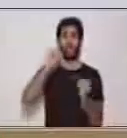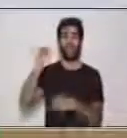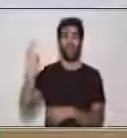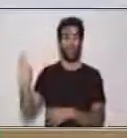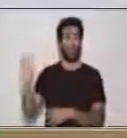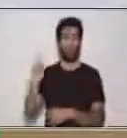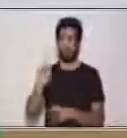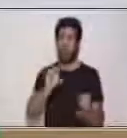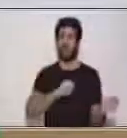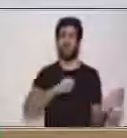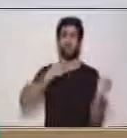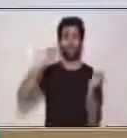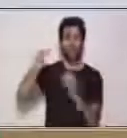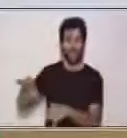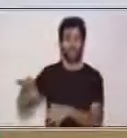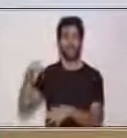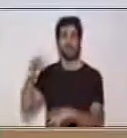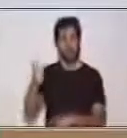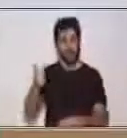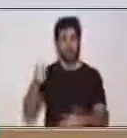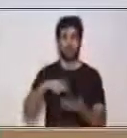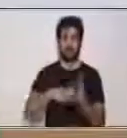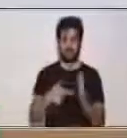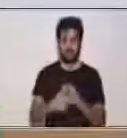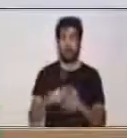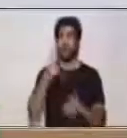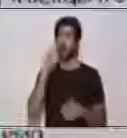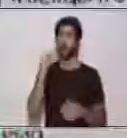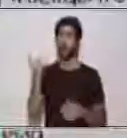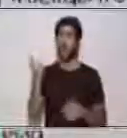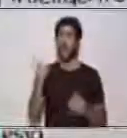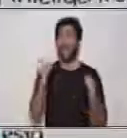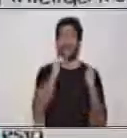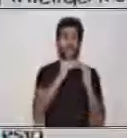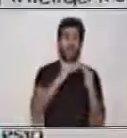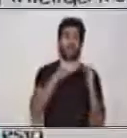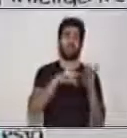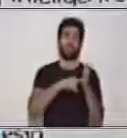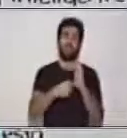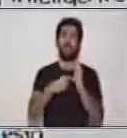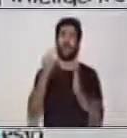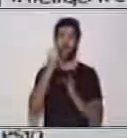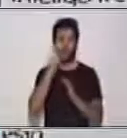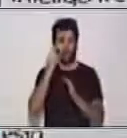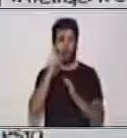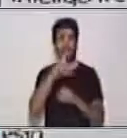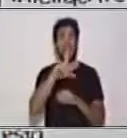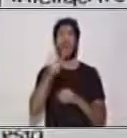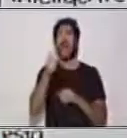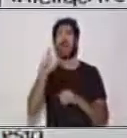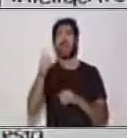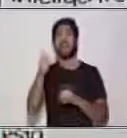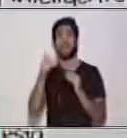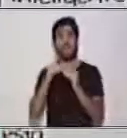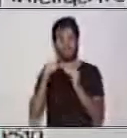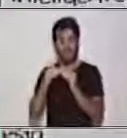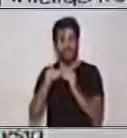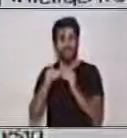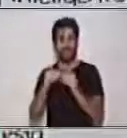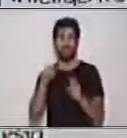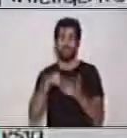porque en este caso el sustantivo es casa y es femenino, entonces el adjetivo también debe de